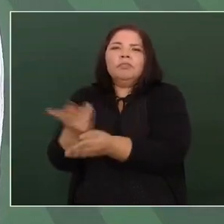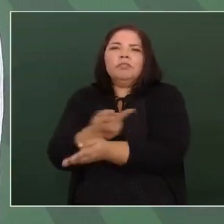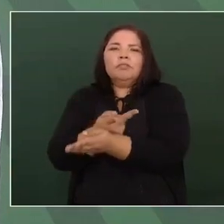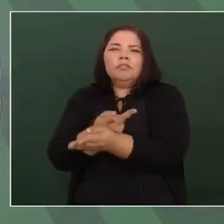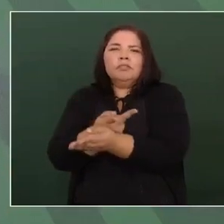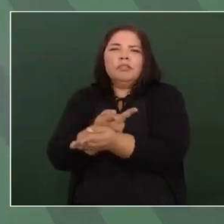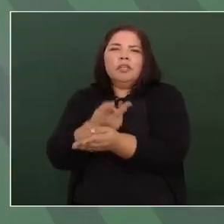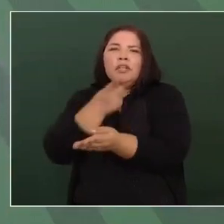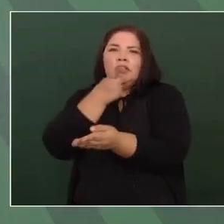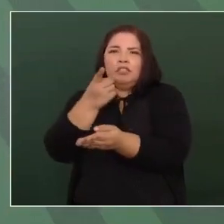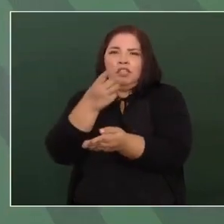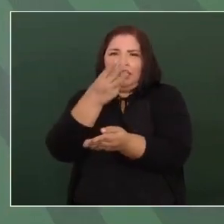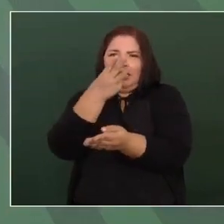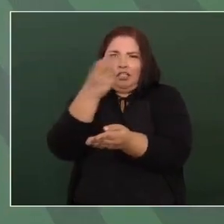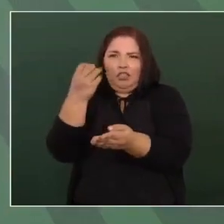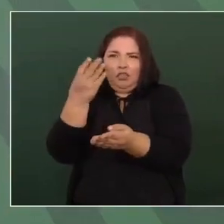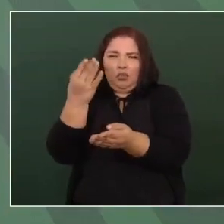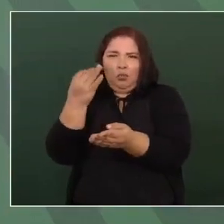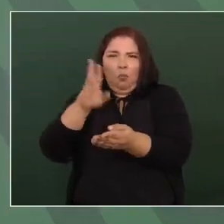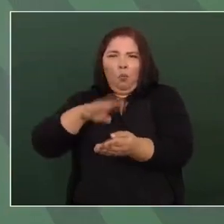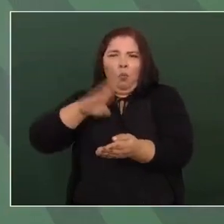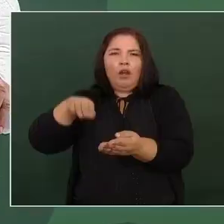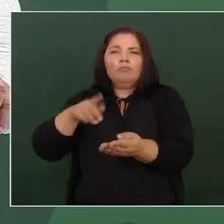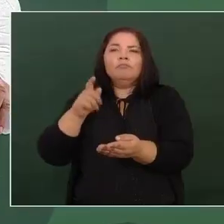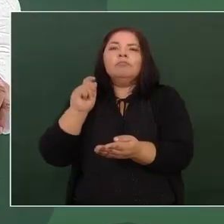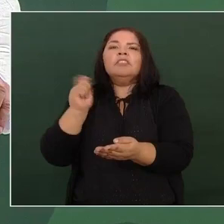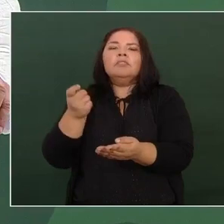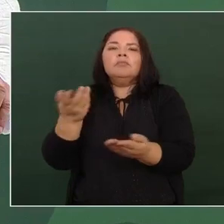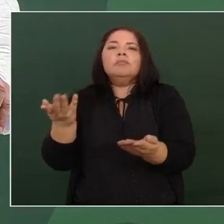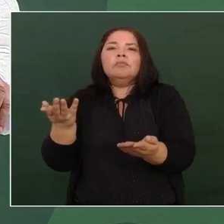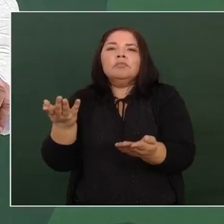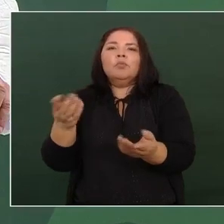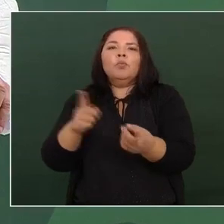sobre los 300 muertos.